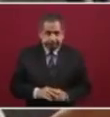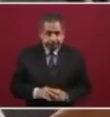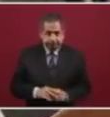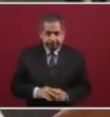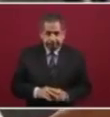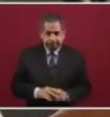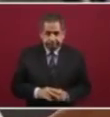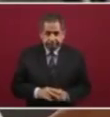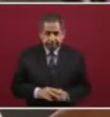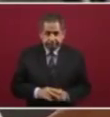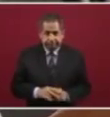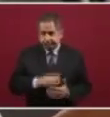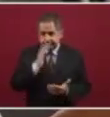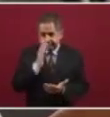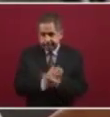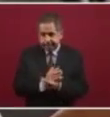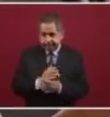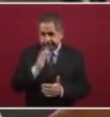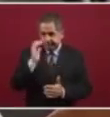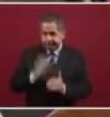se terminó.